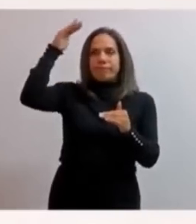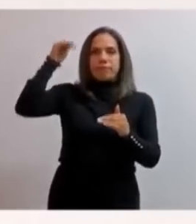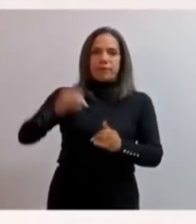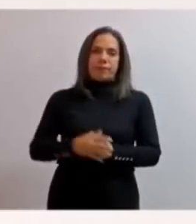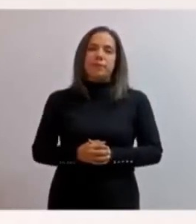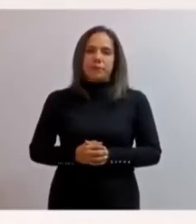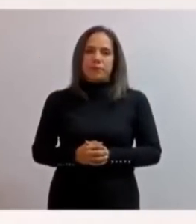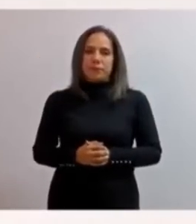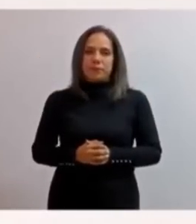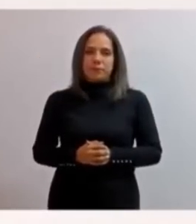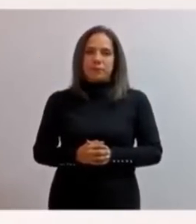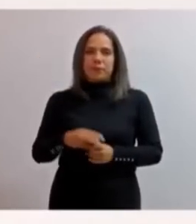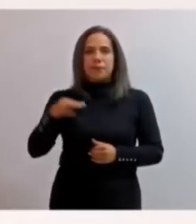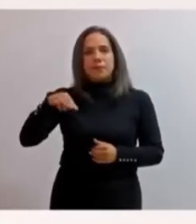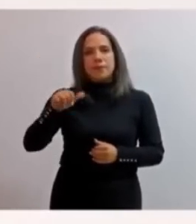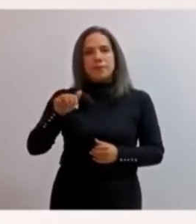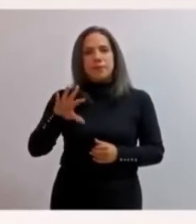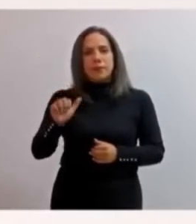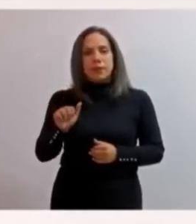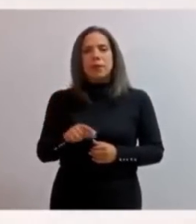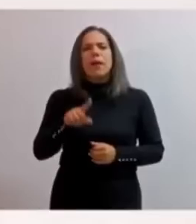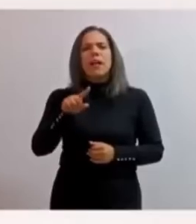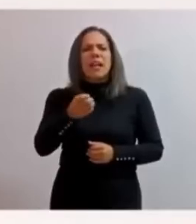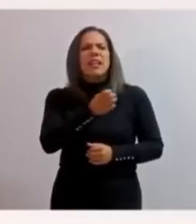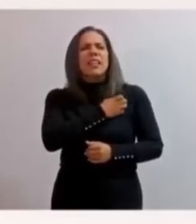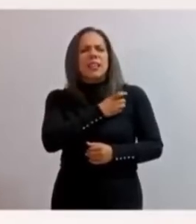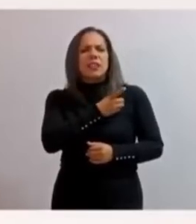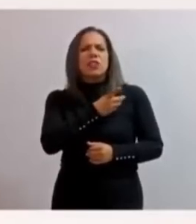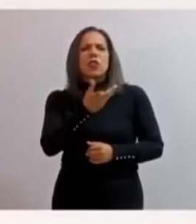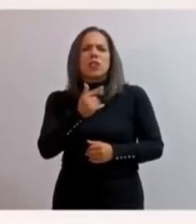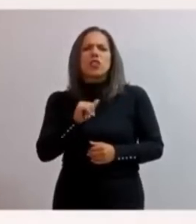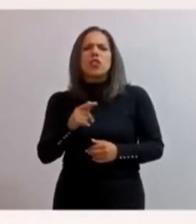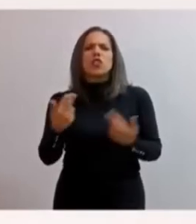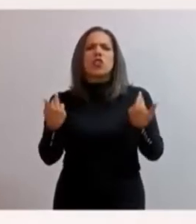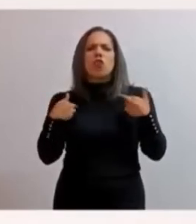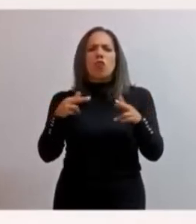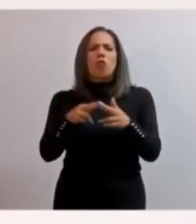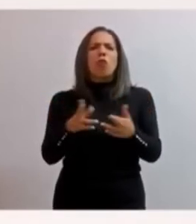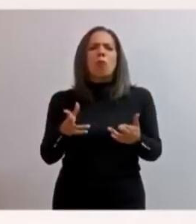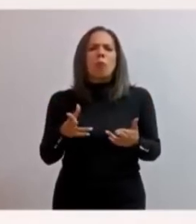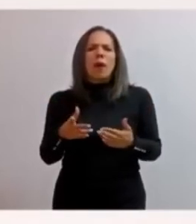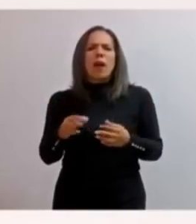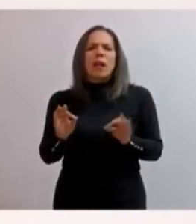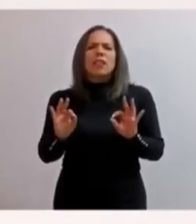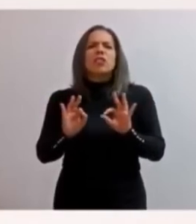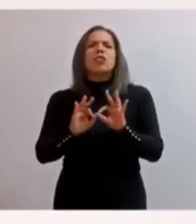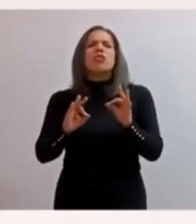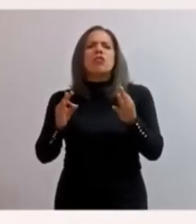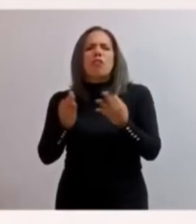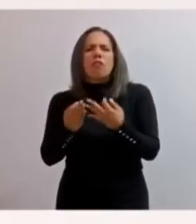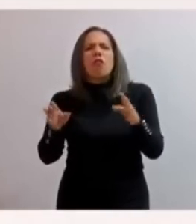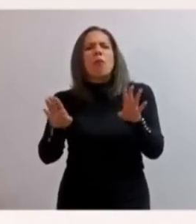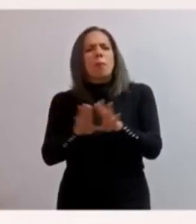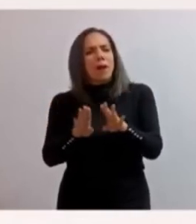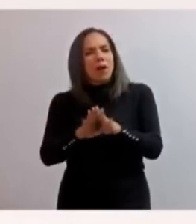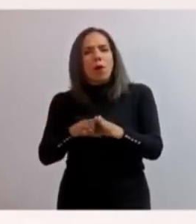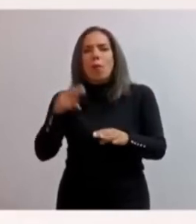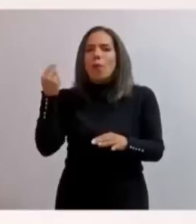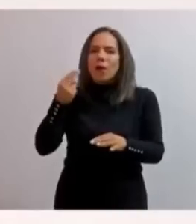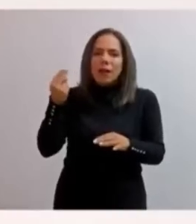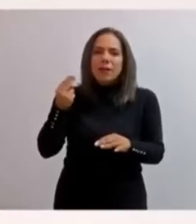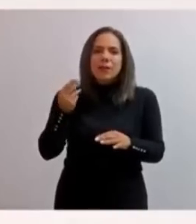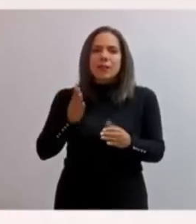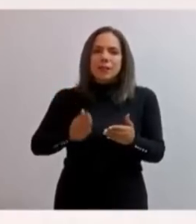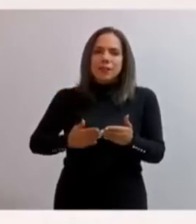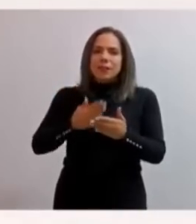Espinosa. La autonomía profesional no será si no se forma a las y los supervisores. Estas figuras deben